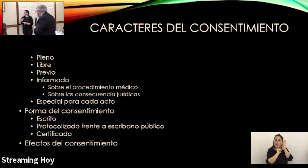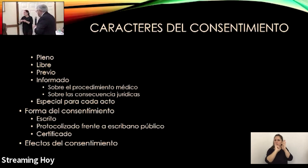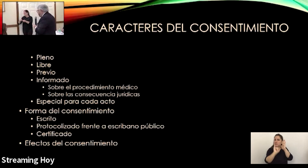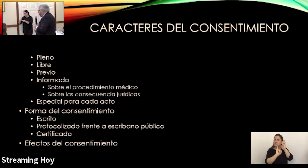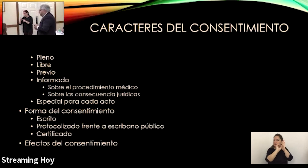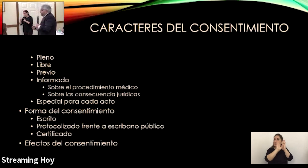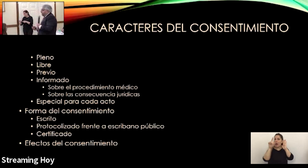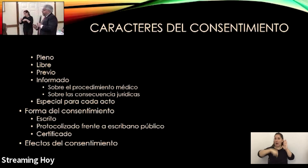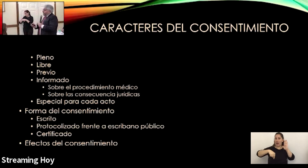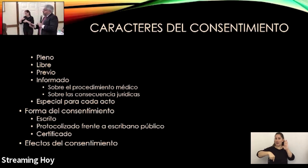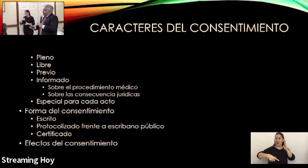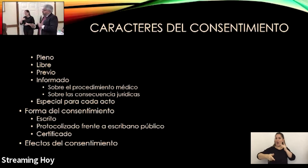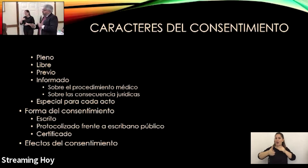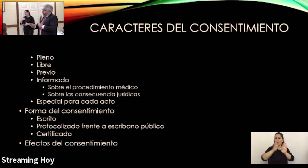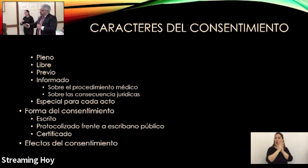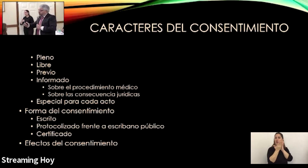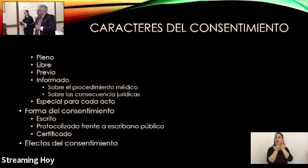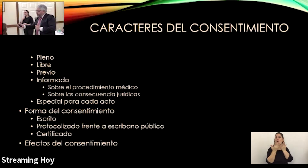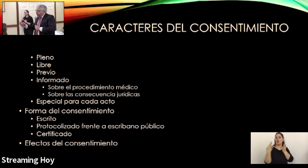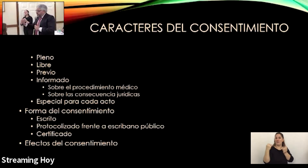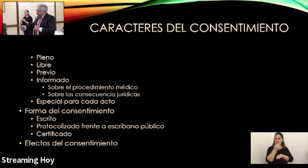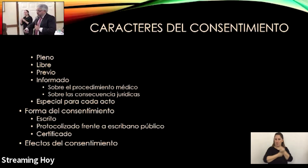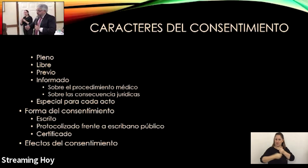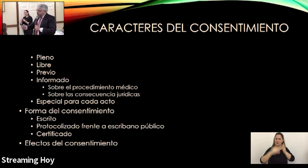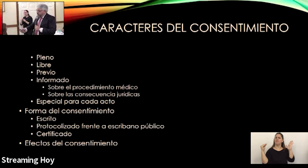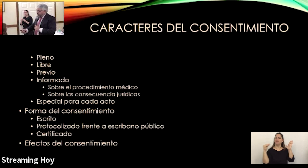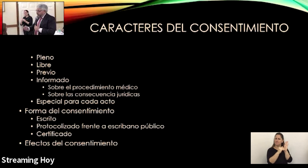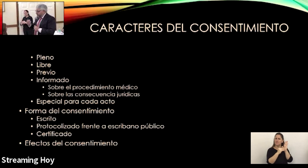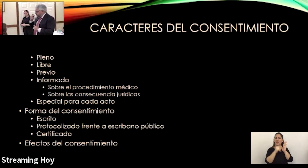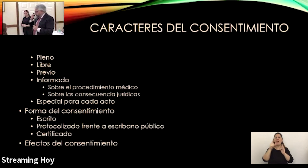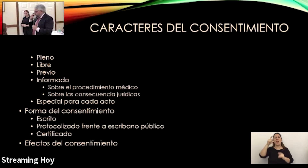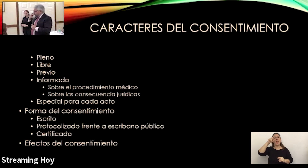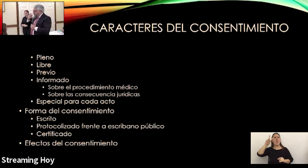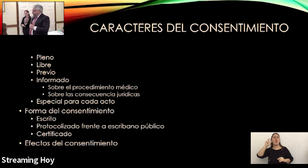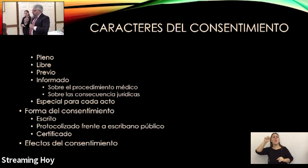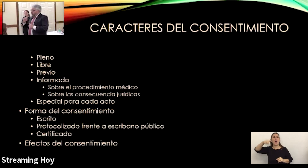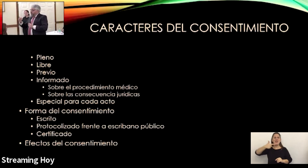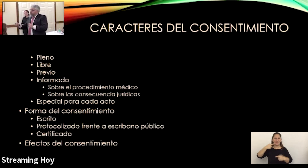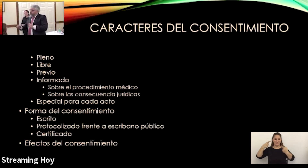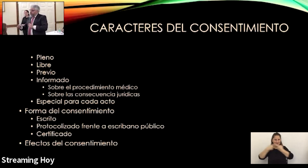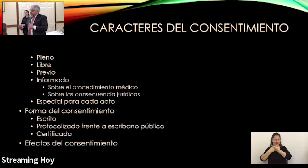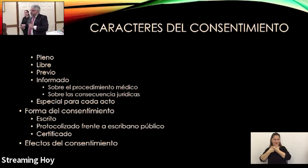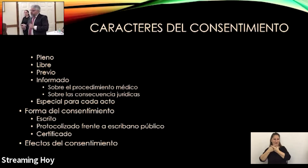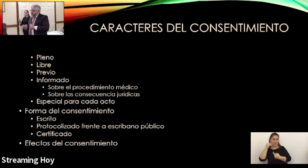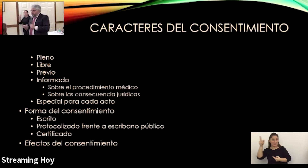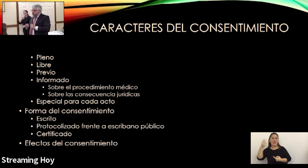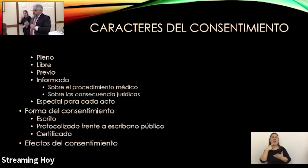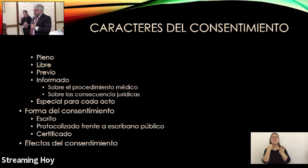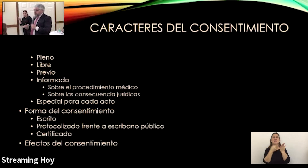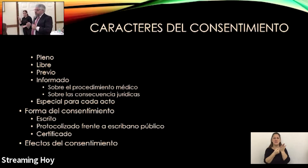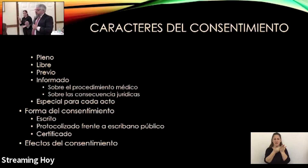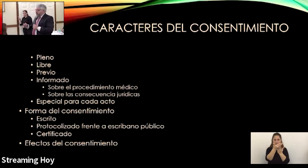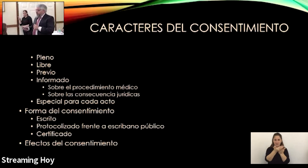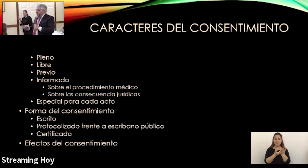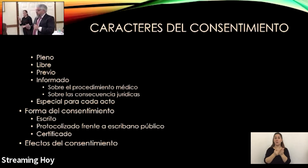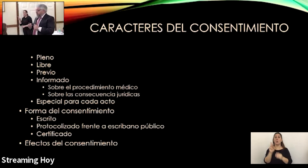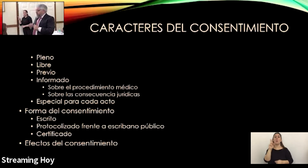Civil y Comercial. ¿Qué nos dice el fallo Evans o cómo fue el caso del fallo Evans? Una